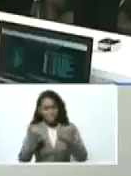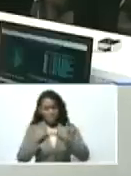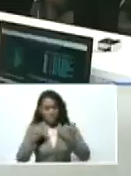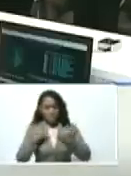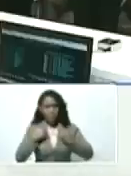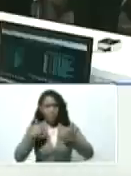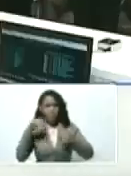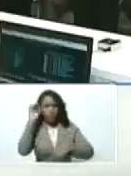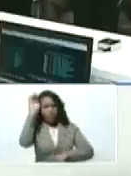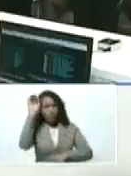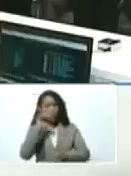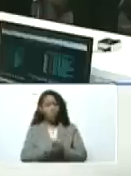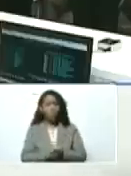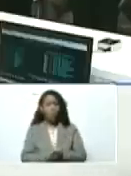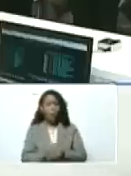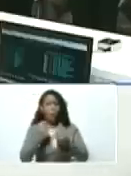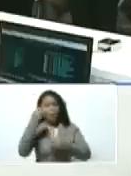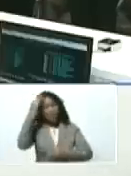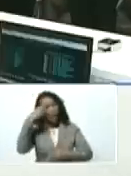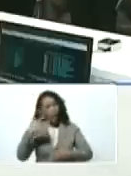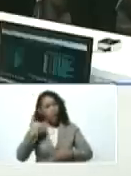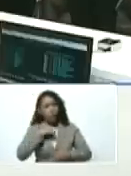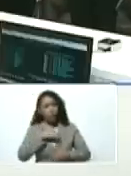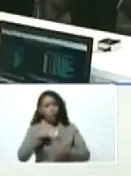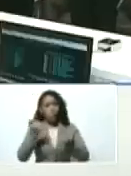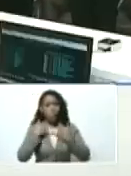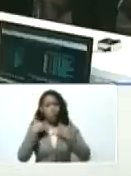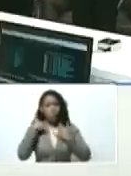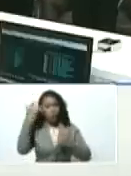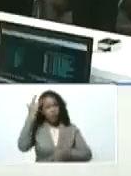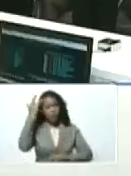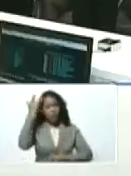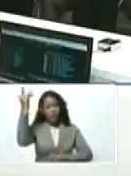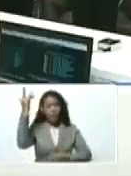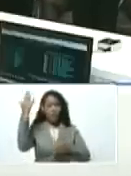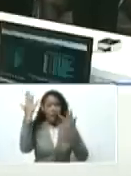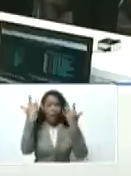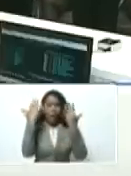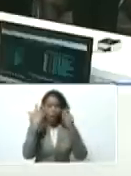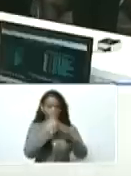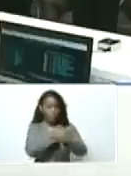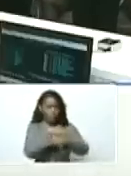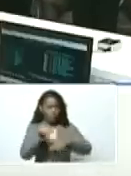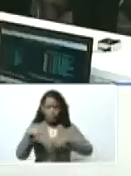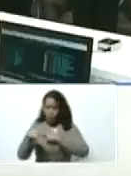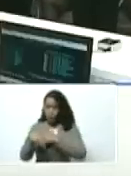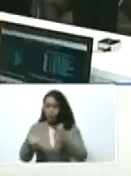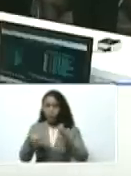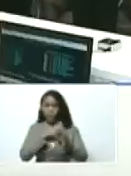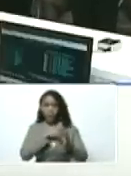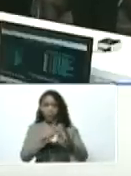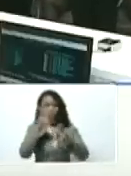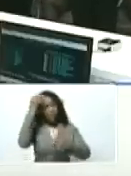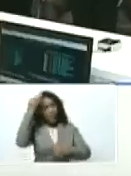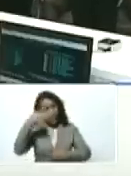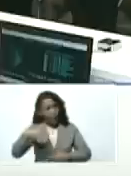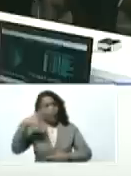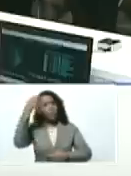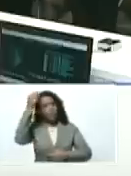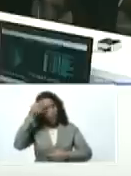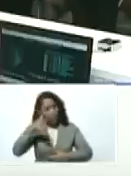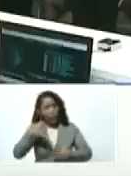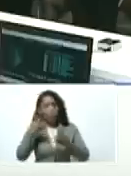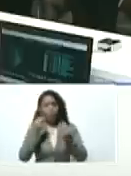mismos, para creer en nuestra inteligencia, en nuestras manos, en nuestras virtudes. Creer, creer, creer.